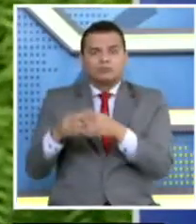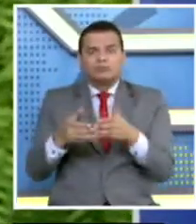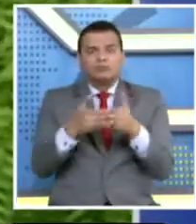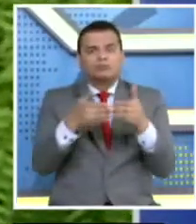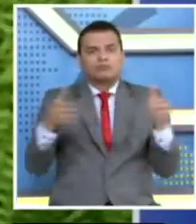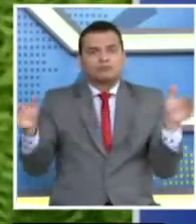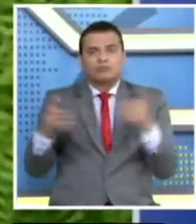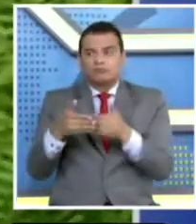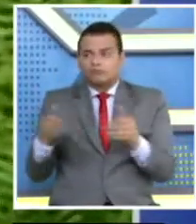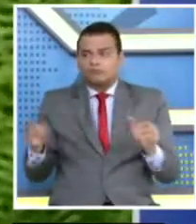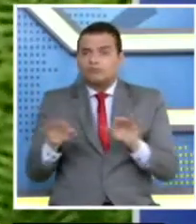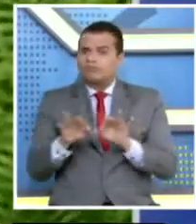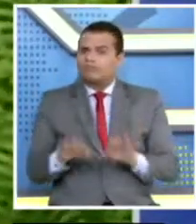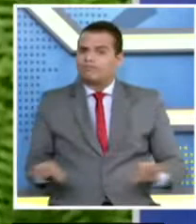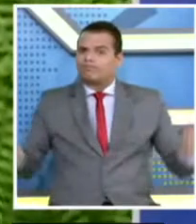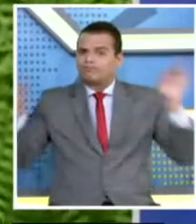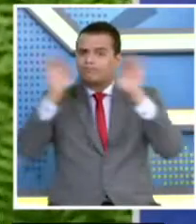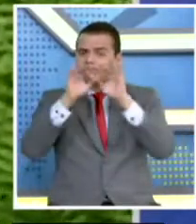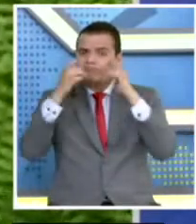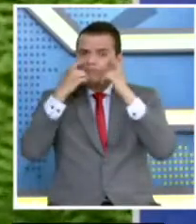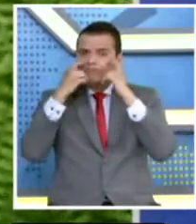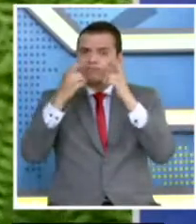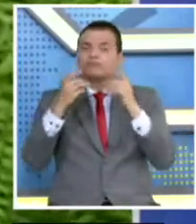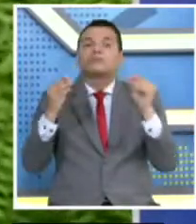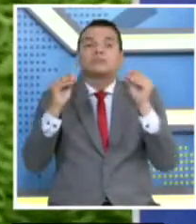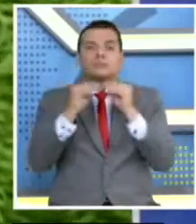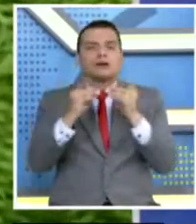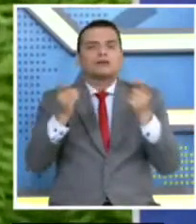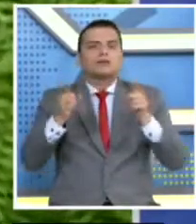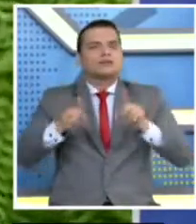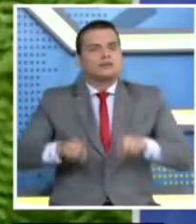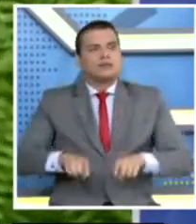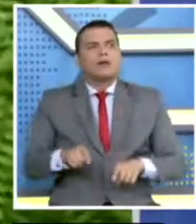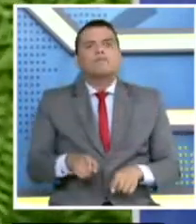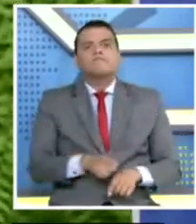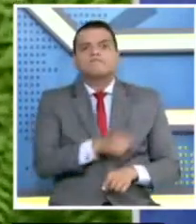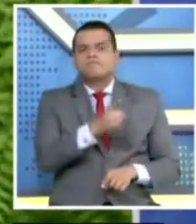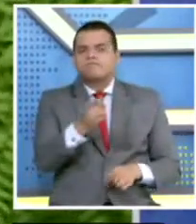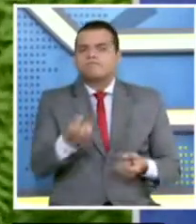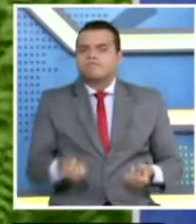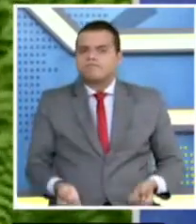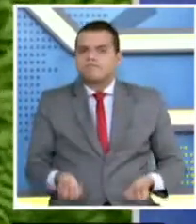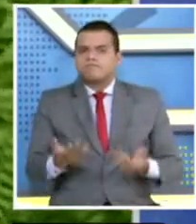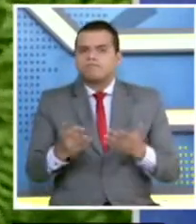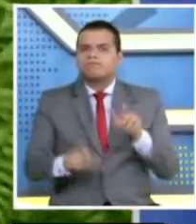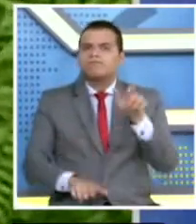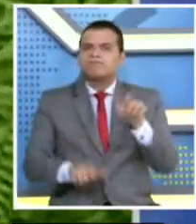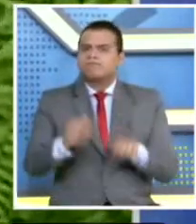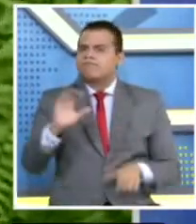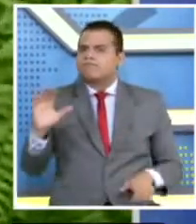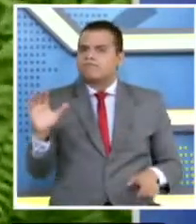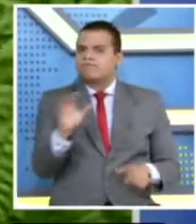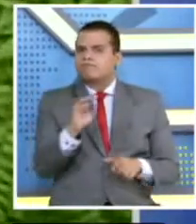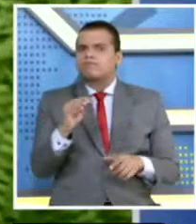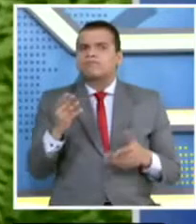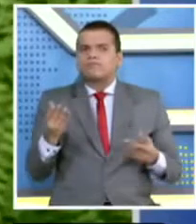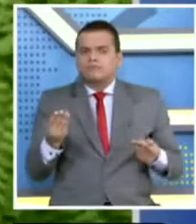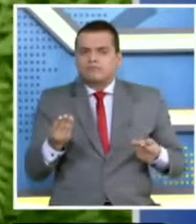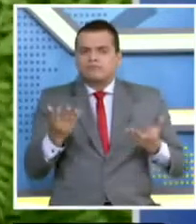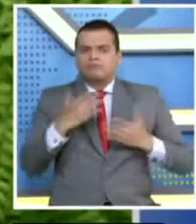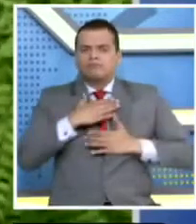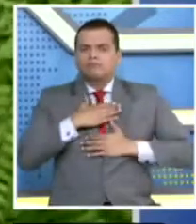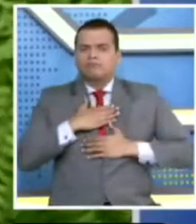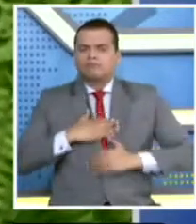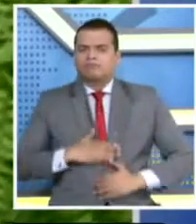que es importantísimo también brindarle a nuestros fieles el alimento del alma,